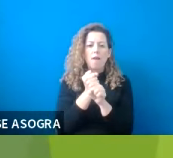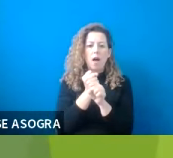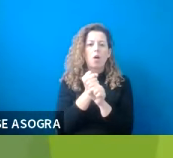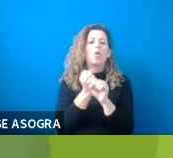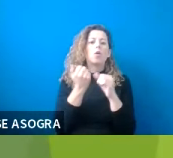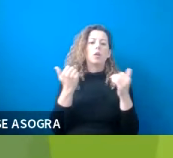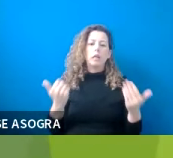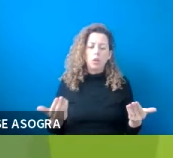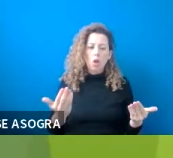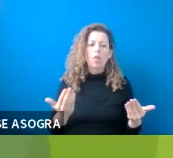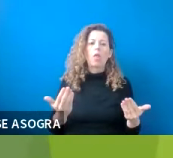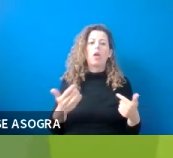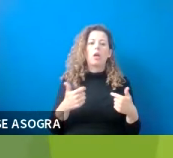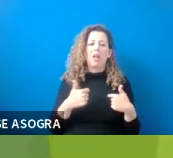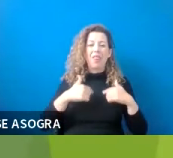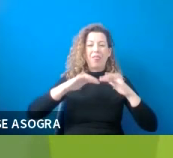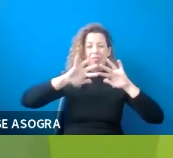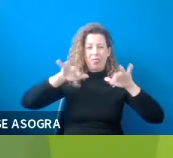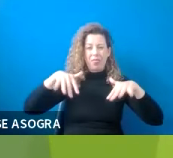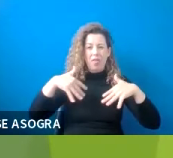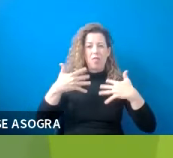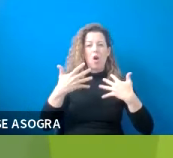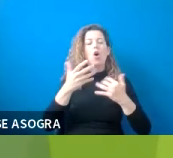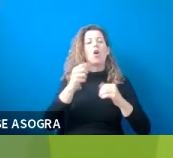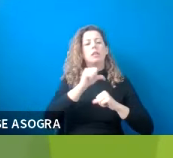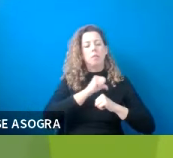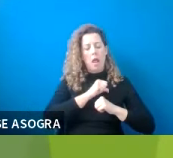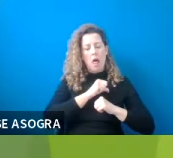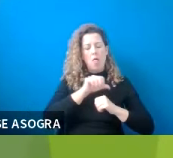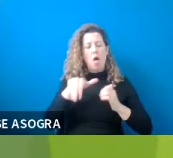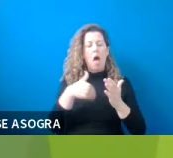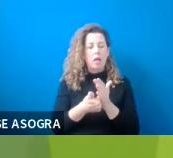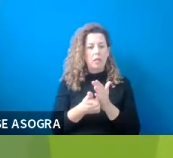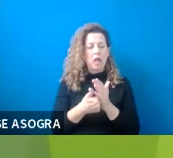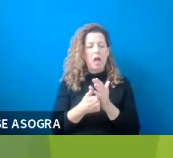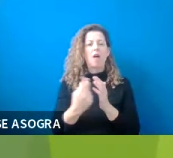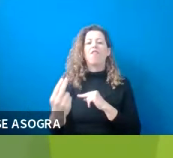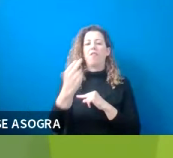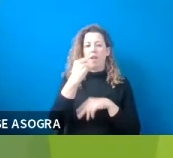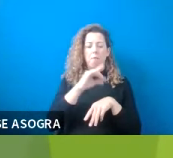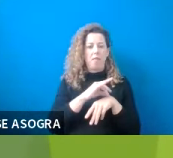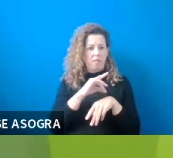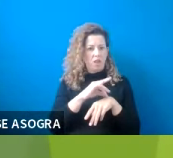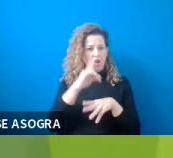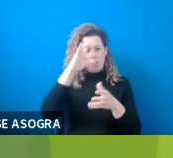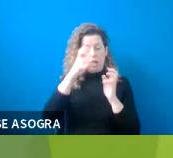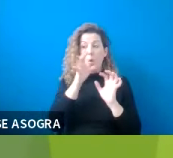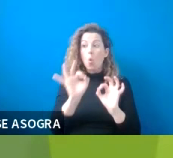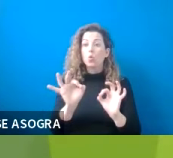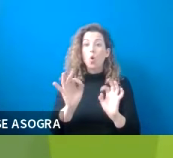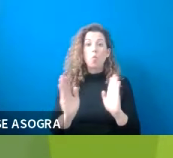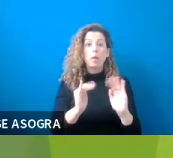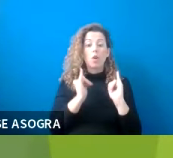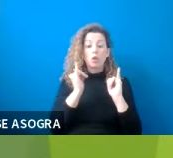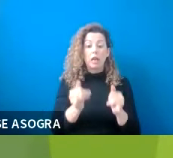estuve 10 horas. 10 horas esperando a que me vieran los psiquiatras. No había en ese momento psiquiatra